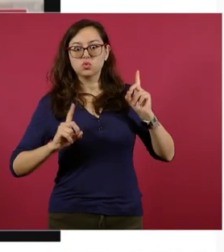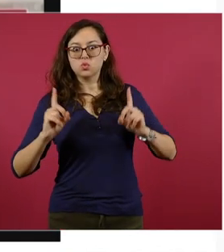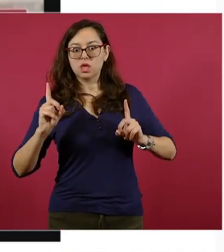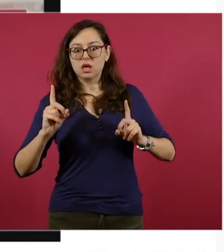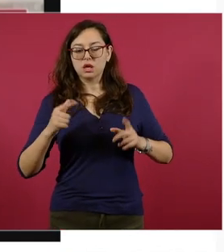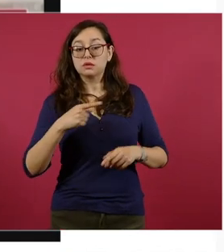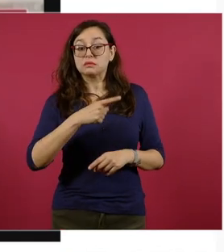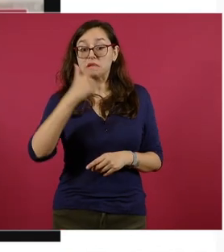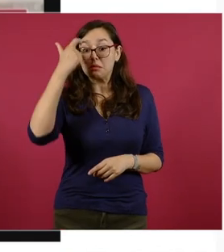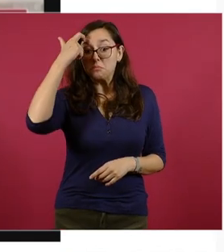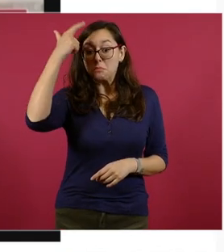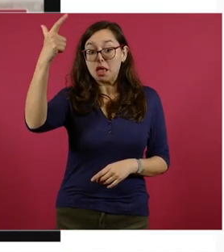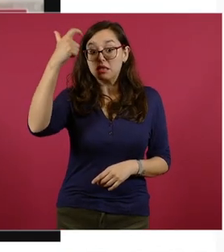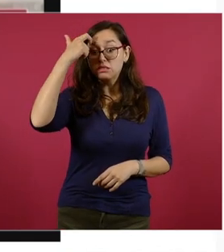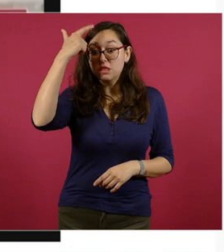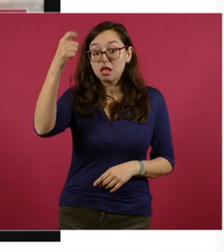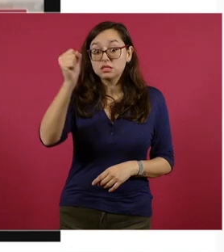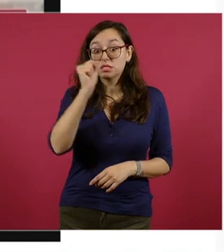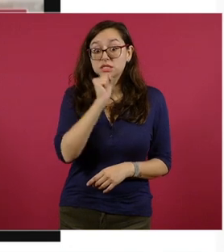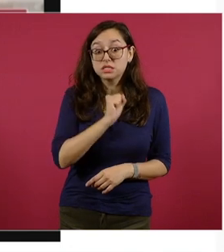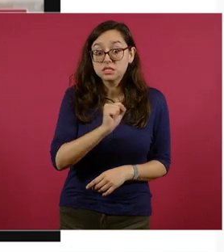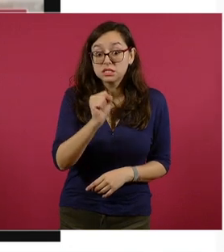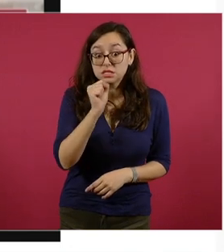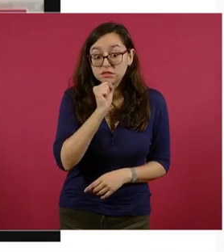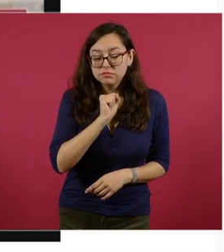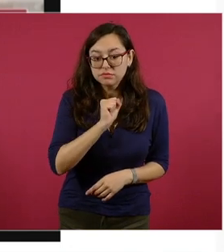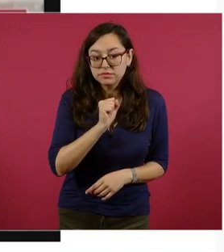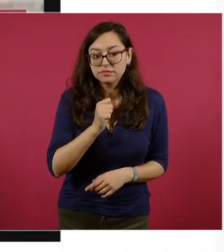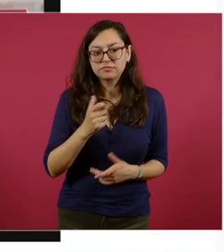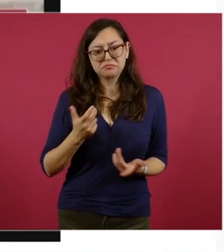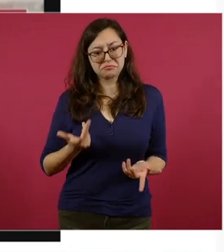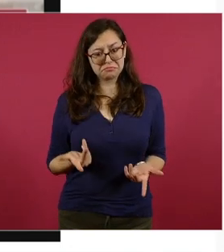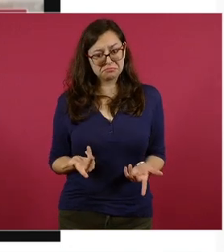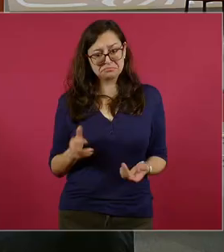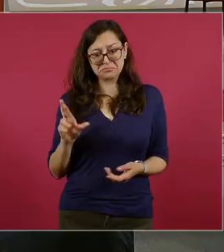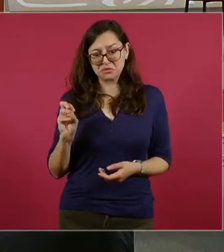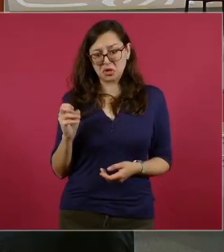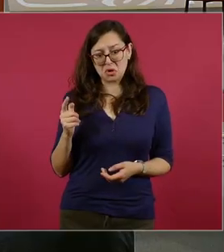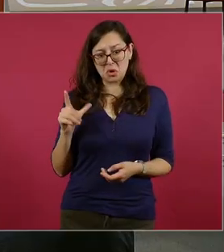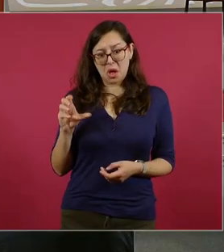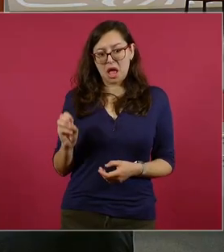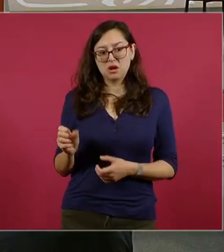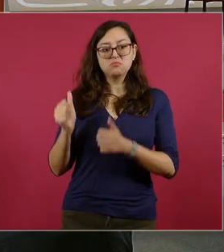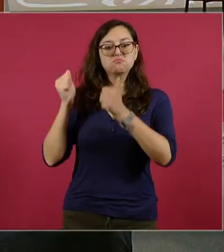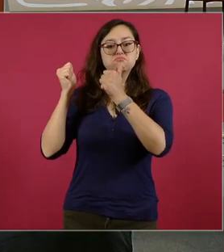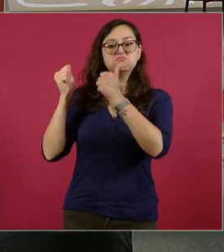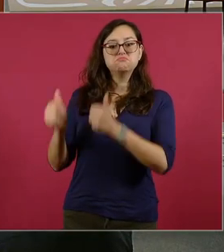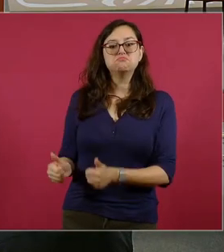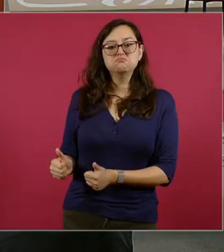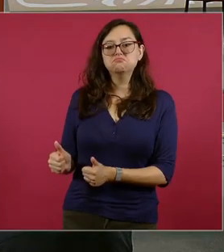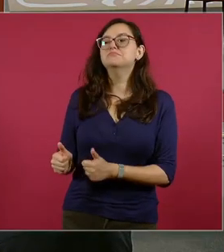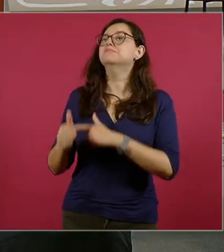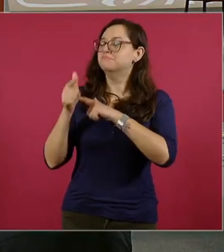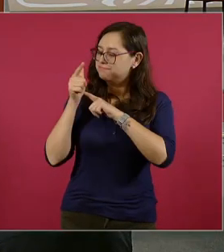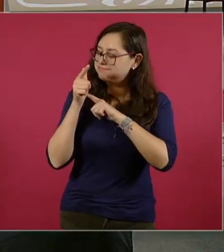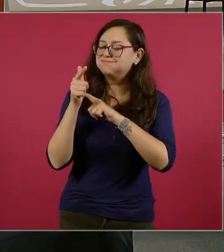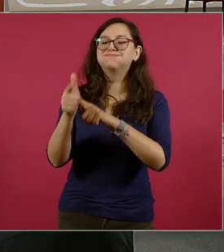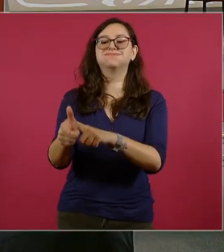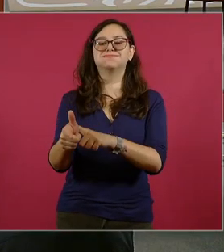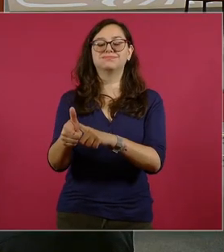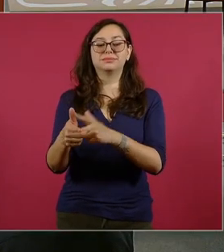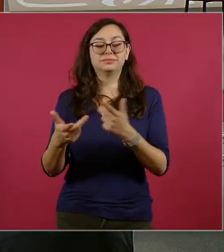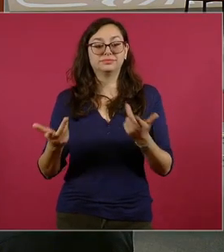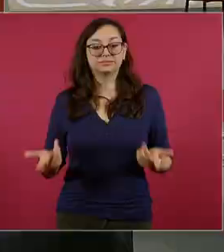chismes. Lo cierto es que Rogelio se queda. Así lo dijo la presidenta electa y estos medios de